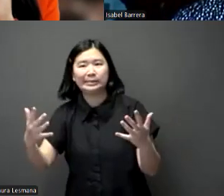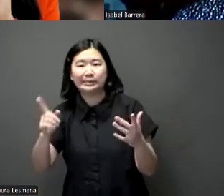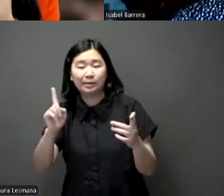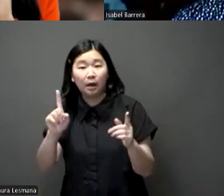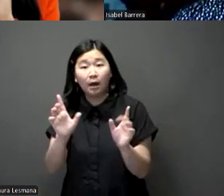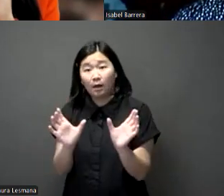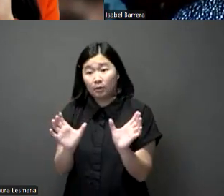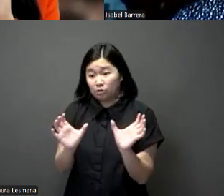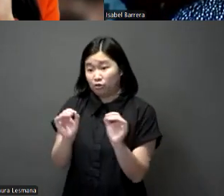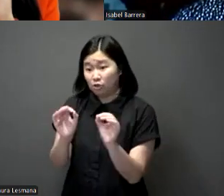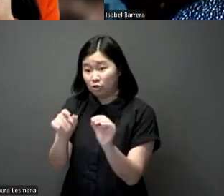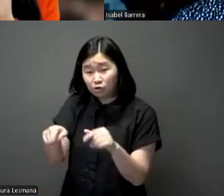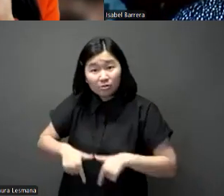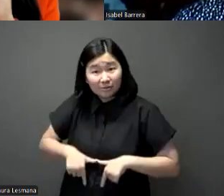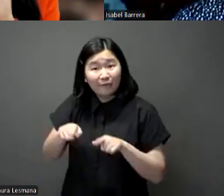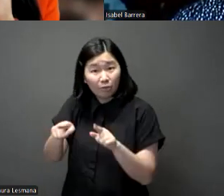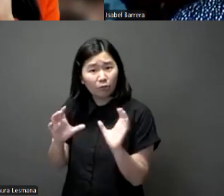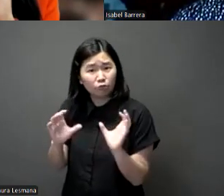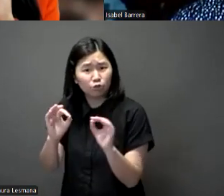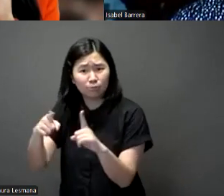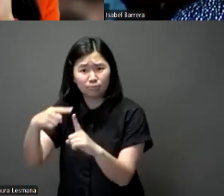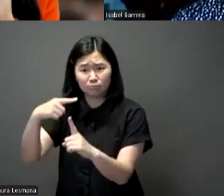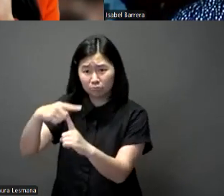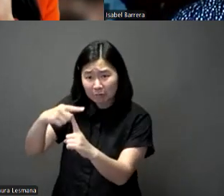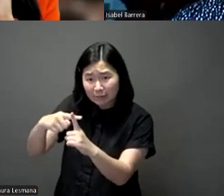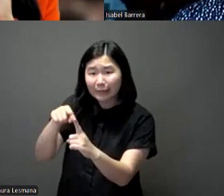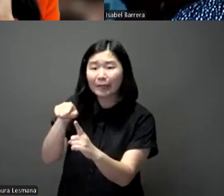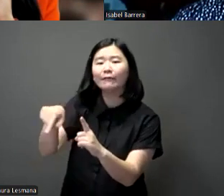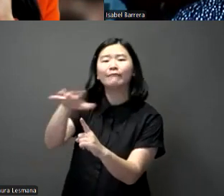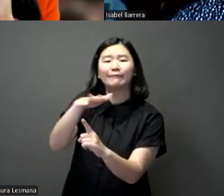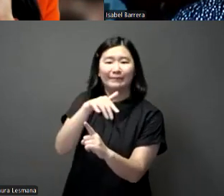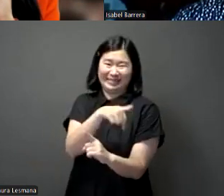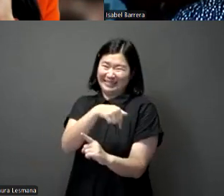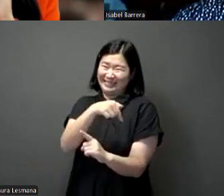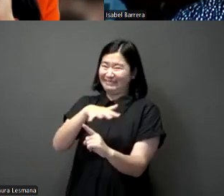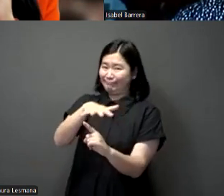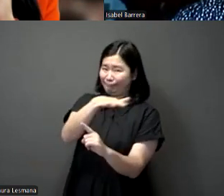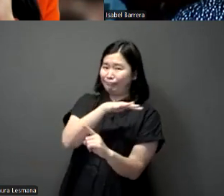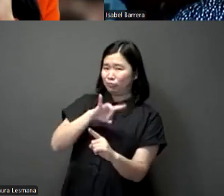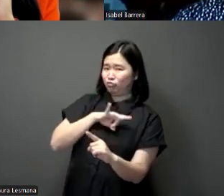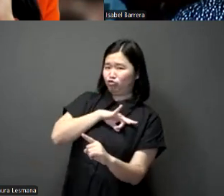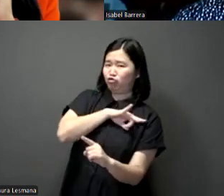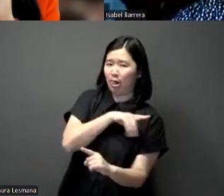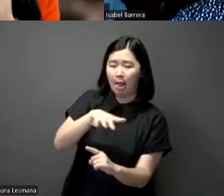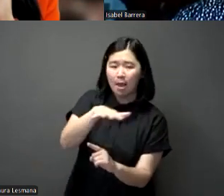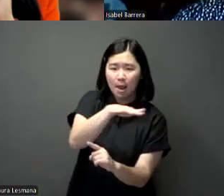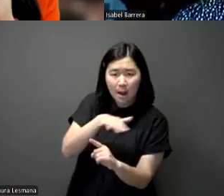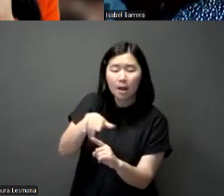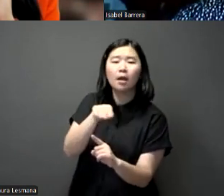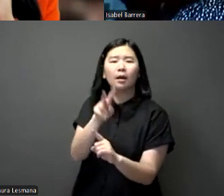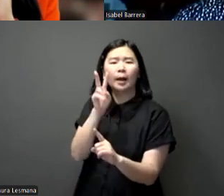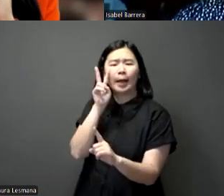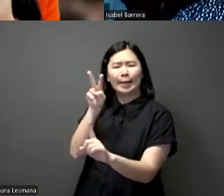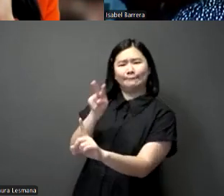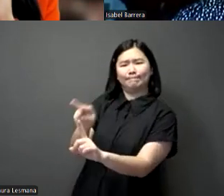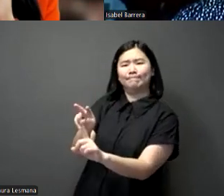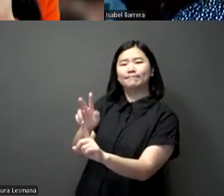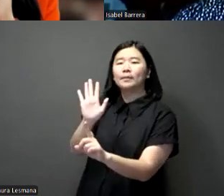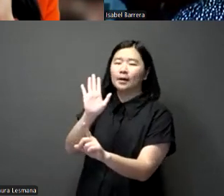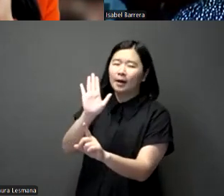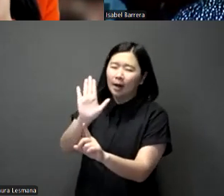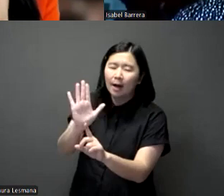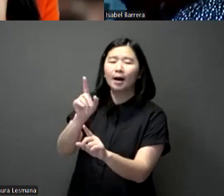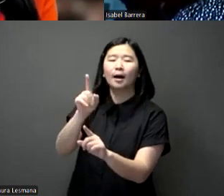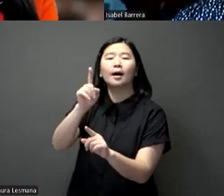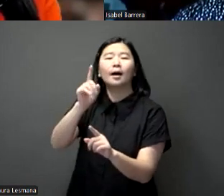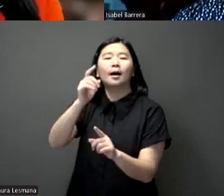los países para poder incluir intervenciones, y el rol de la Organización Panamericana de la Salud es proveer esa cooperación técnica para que se